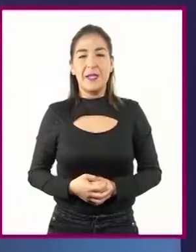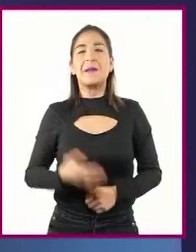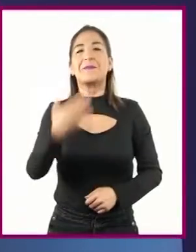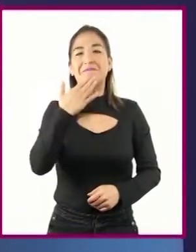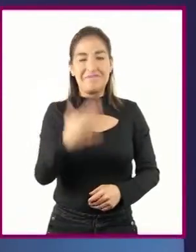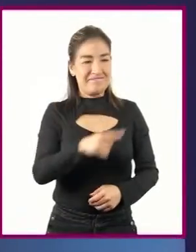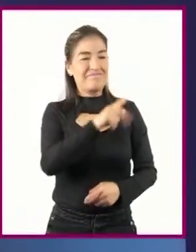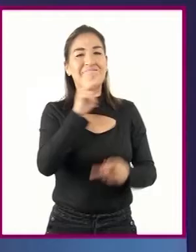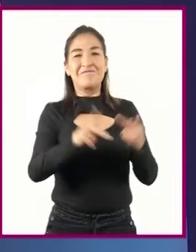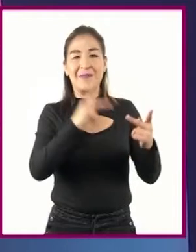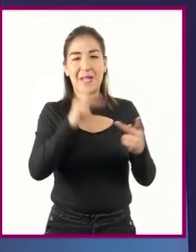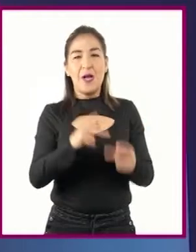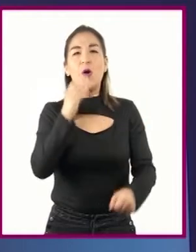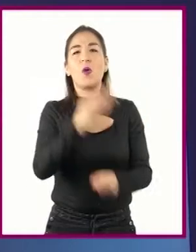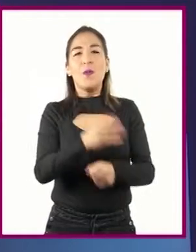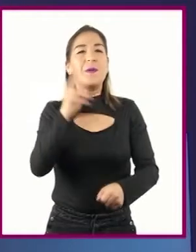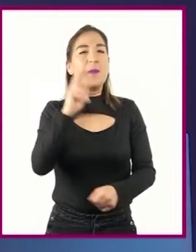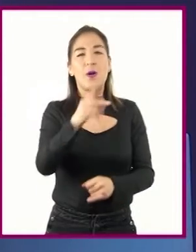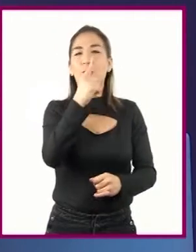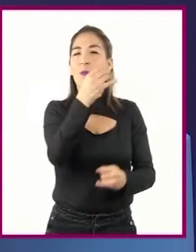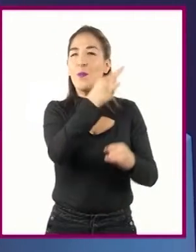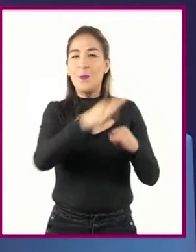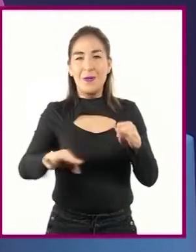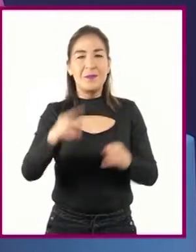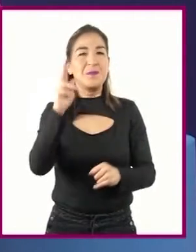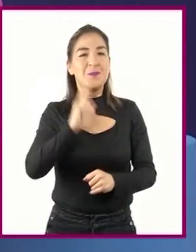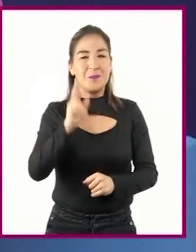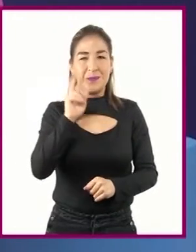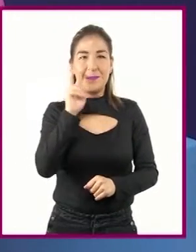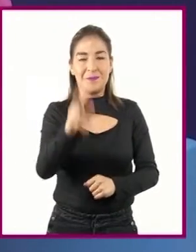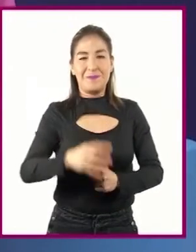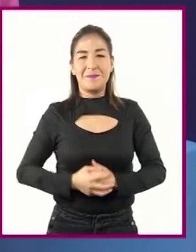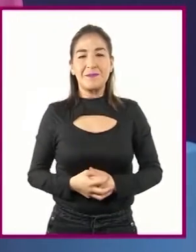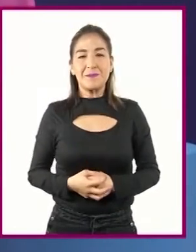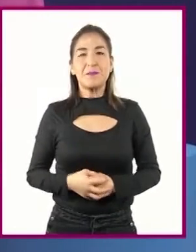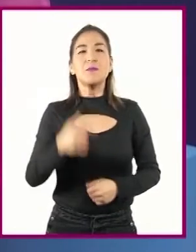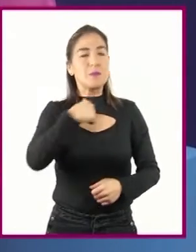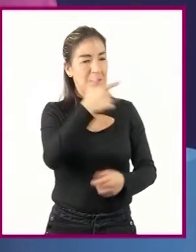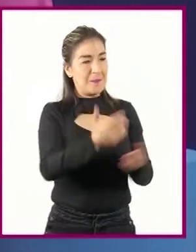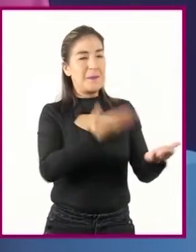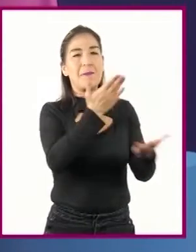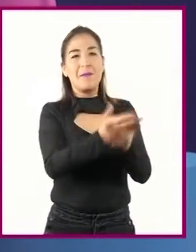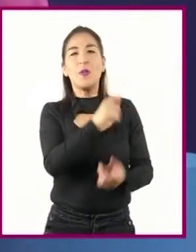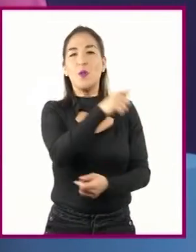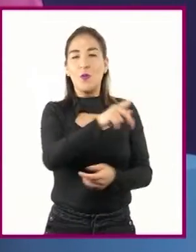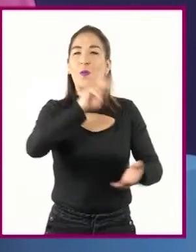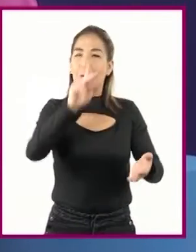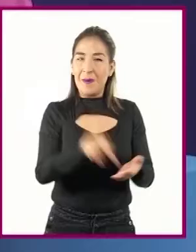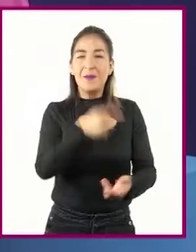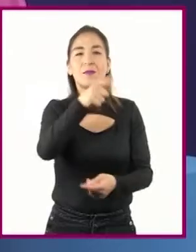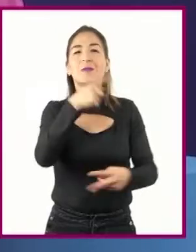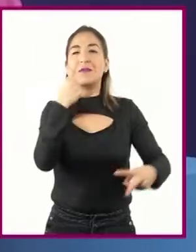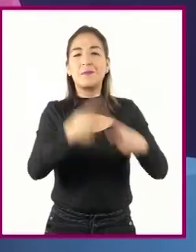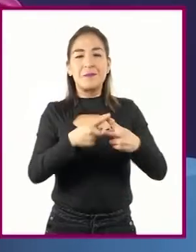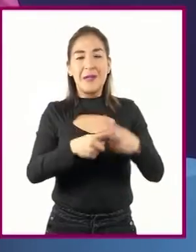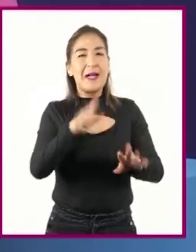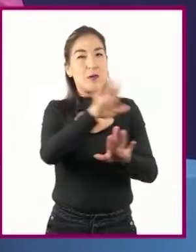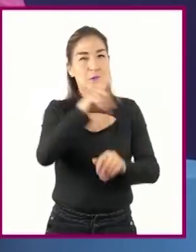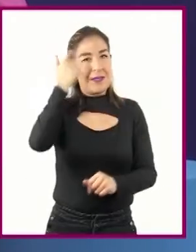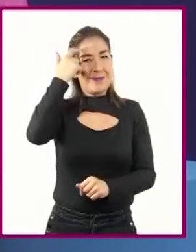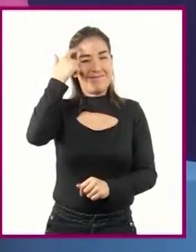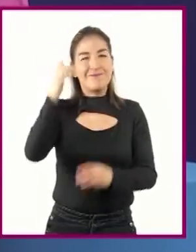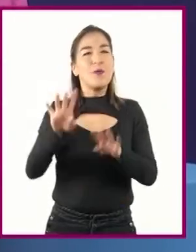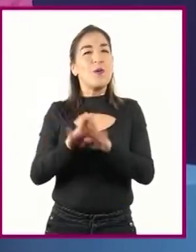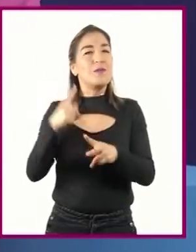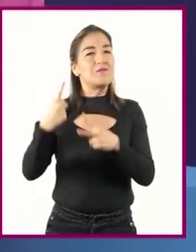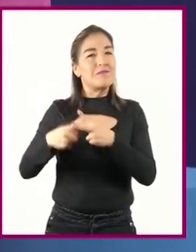Perfecto, Leslie. Veamos la última operación. Te voy a solicitar otra vez que calcules el resultado